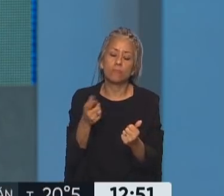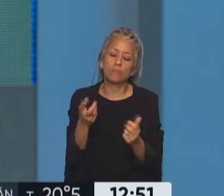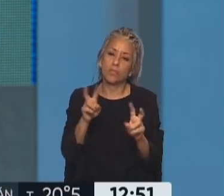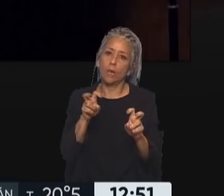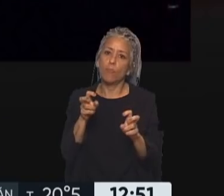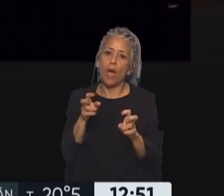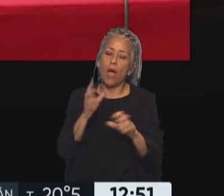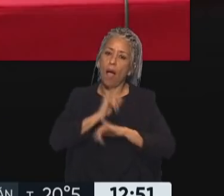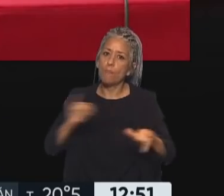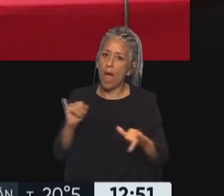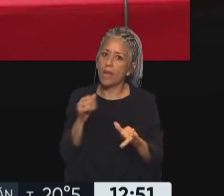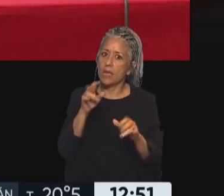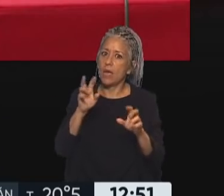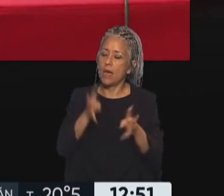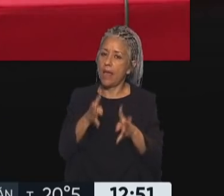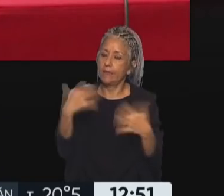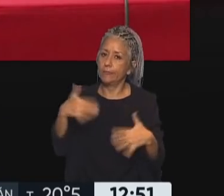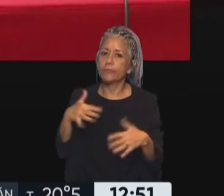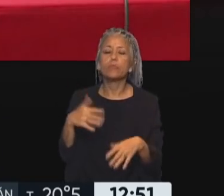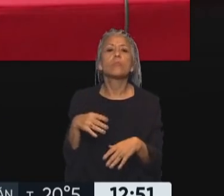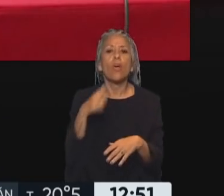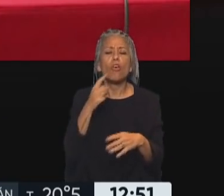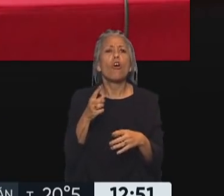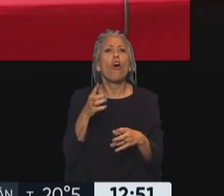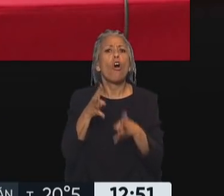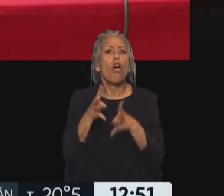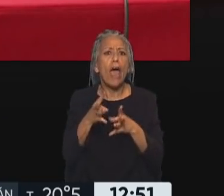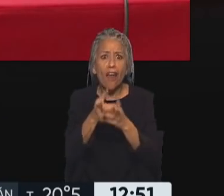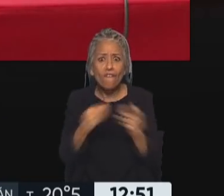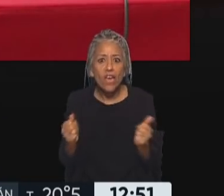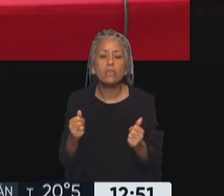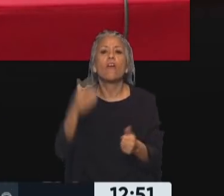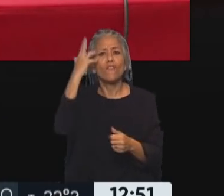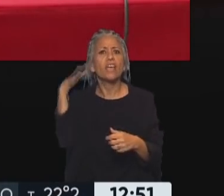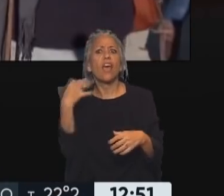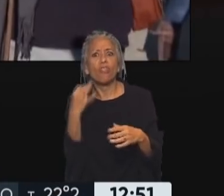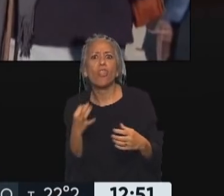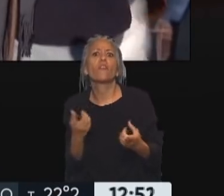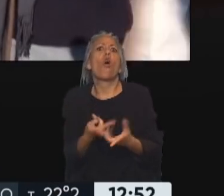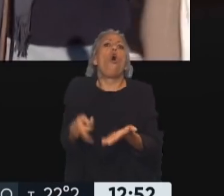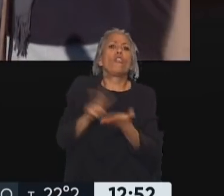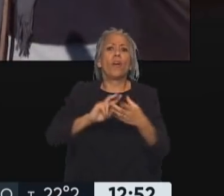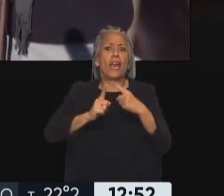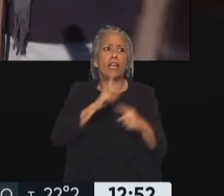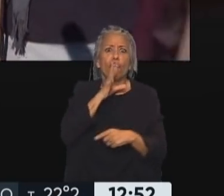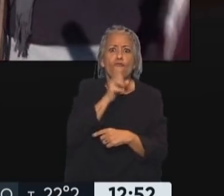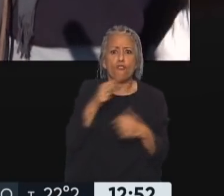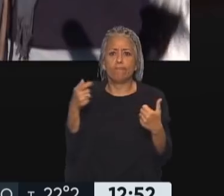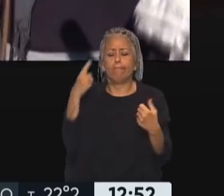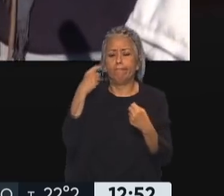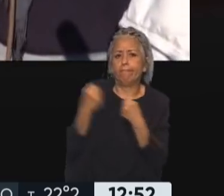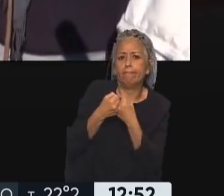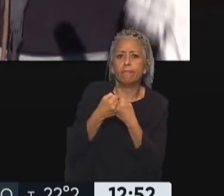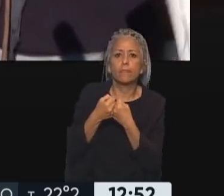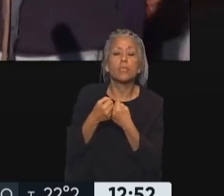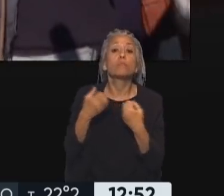introduce, Francia debería volver a reconstituir un lazo con Rusia lo más rápidamente posible. La OTAN debería reconstruir ese lazo porque el